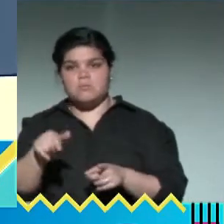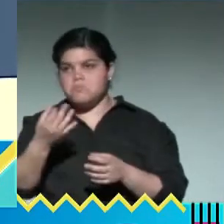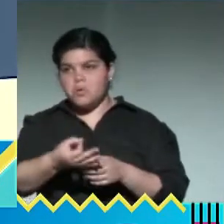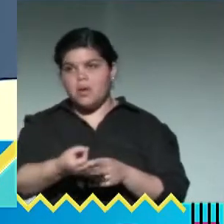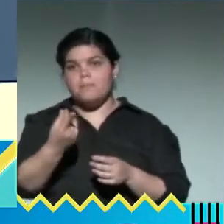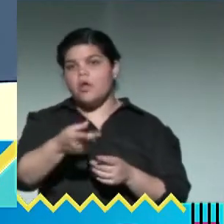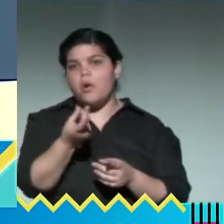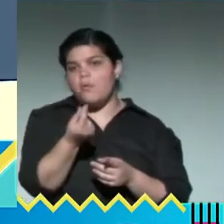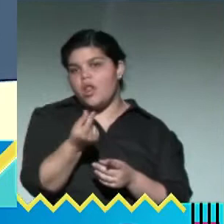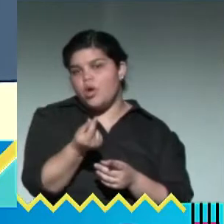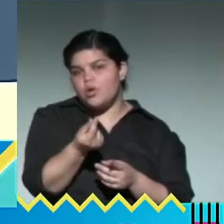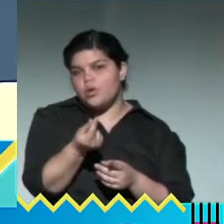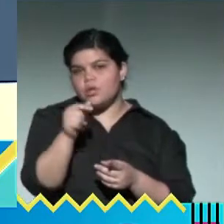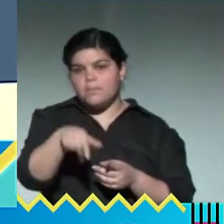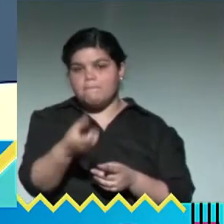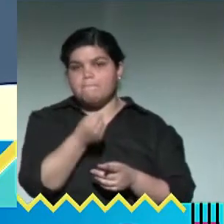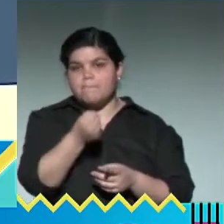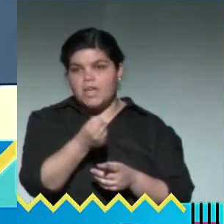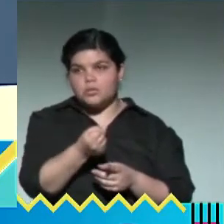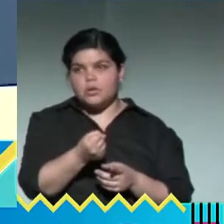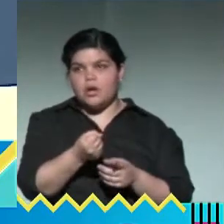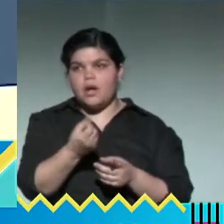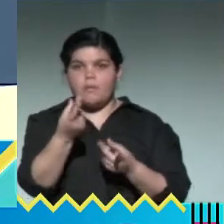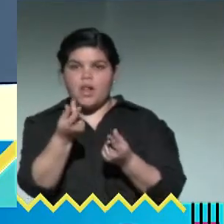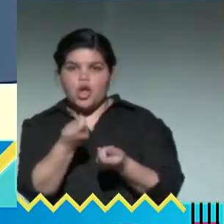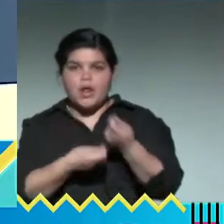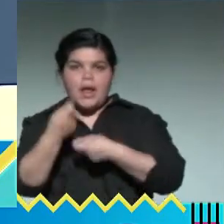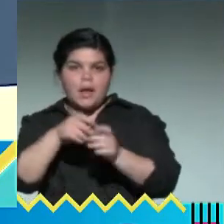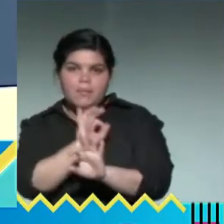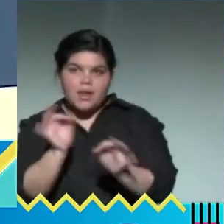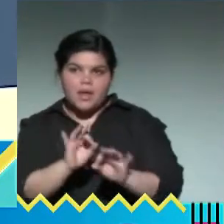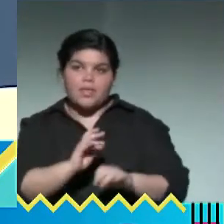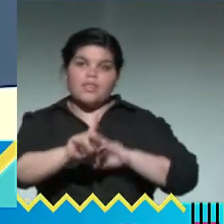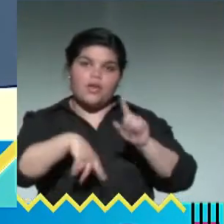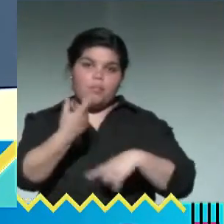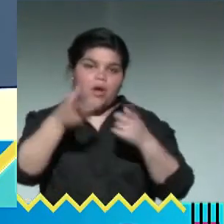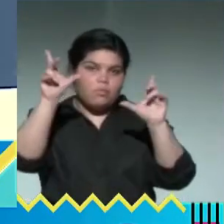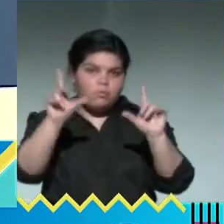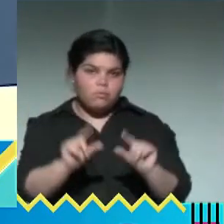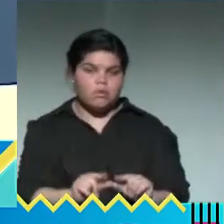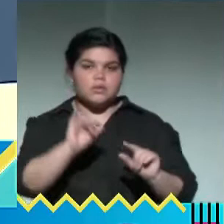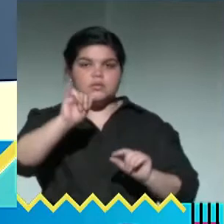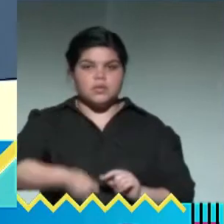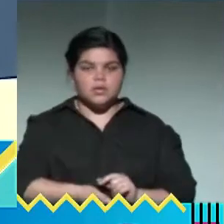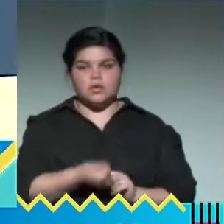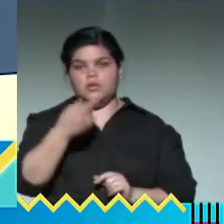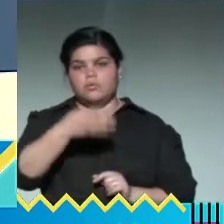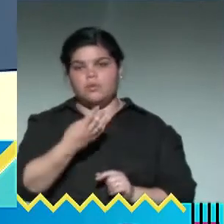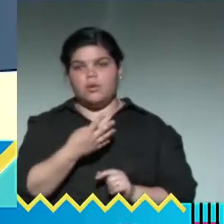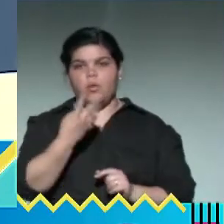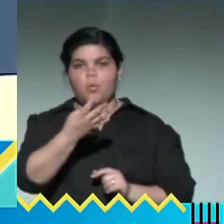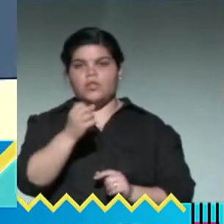que es un valor, de verdad que no modifica precio relativo, pero bueno, nos va a llevar a una posterior devaluación para comerse los 4 pesos, digamos, de